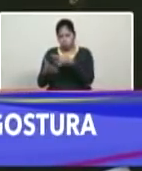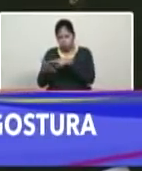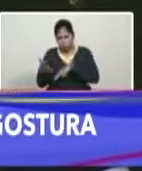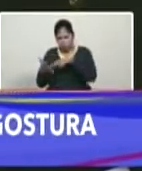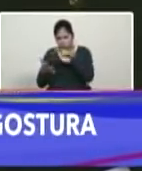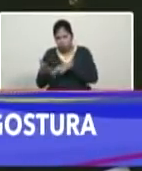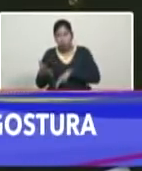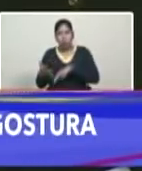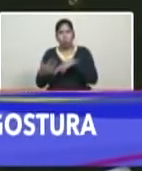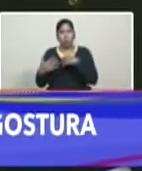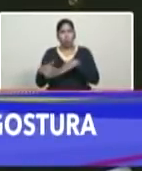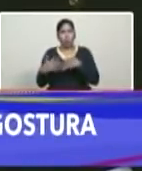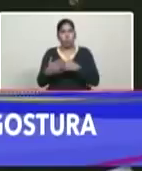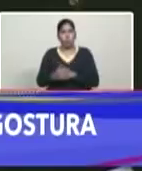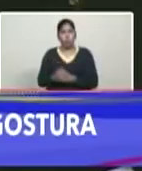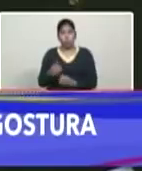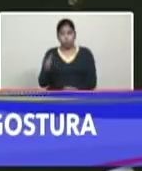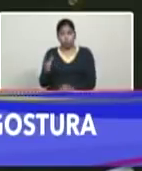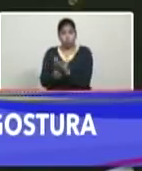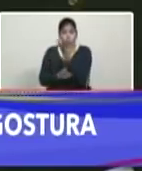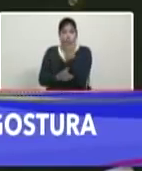La historia que fundó esta tierra,